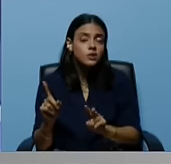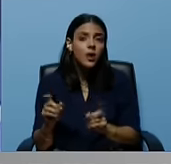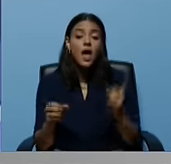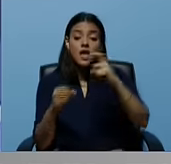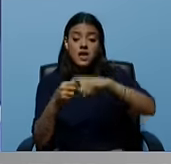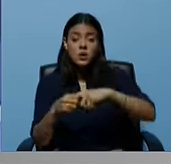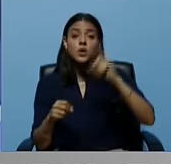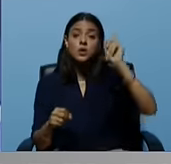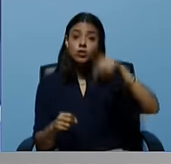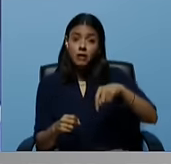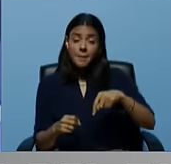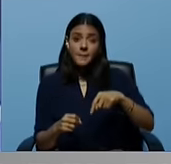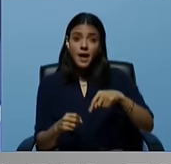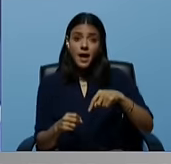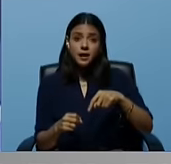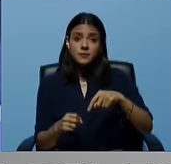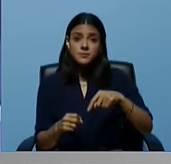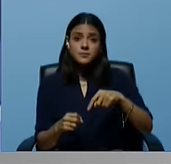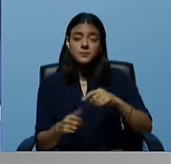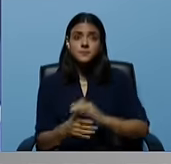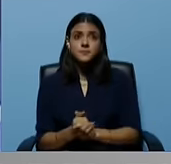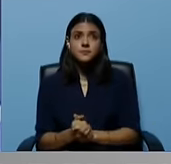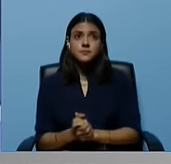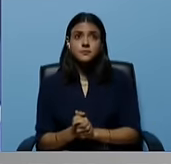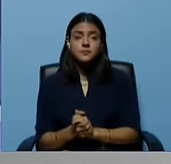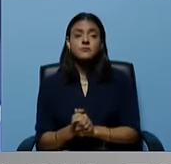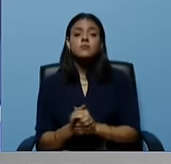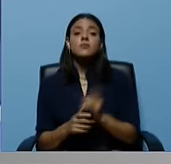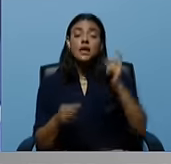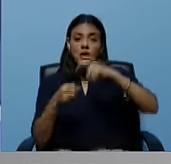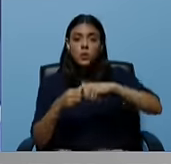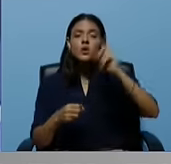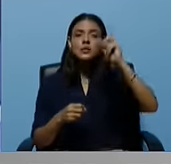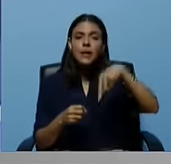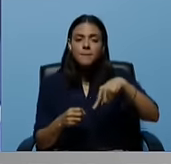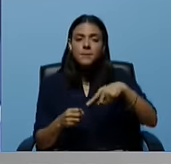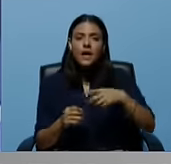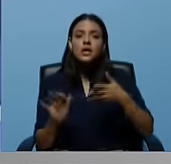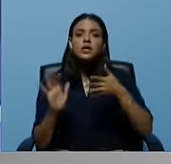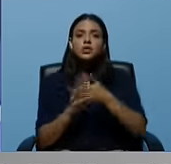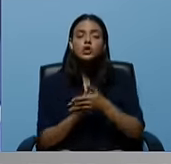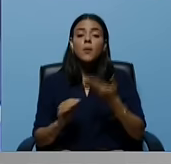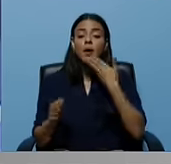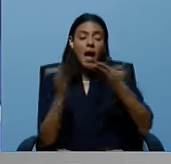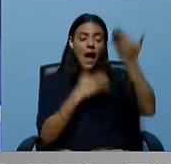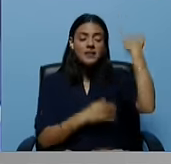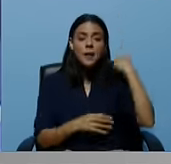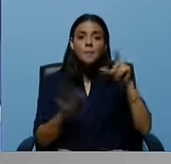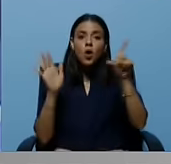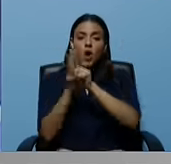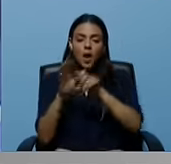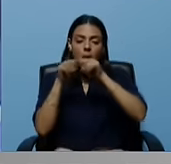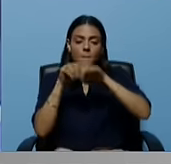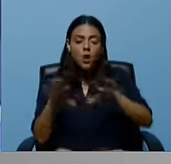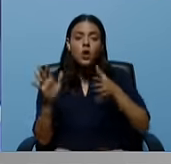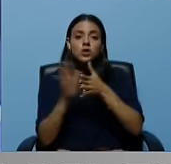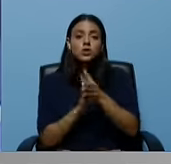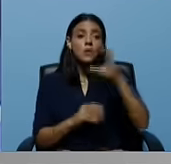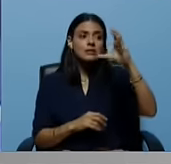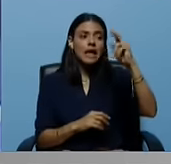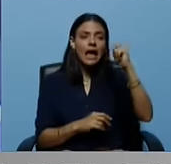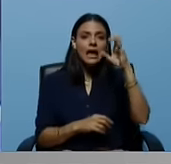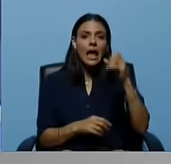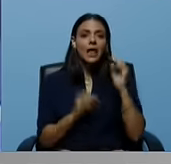incluyendo, esto está en cursiva, incluyendo la precitada sentencia de la Sala